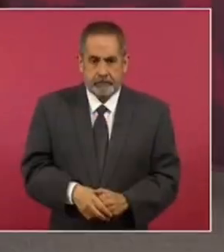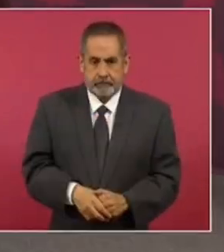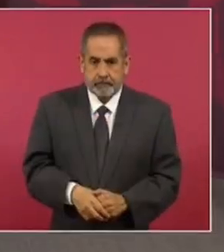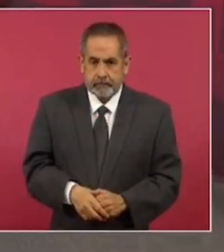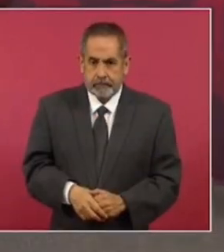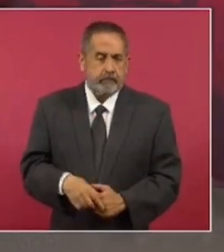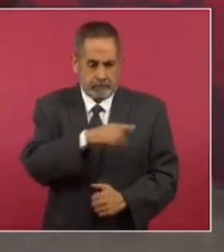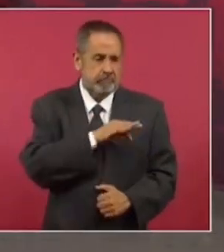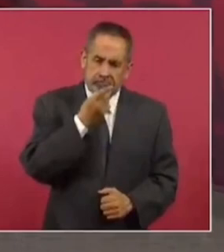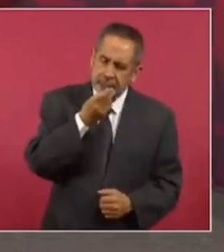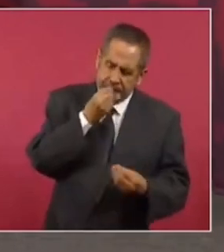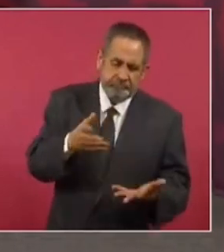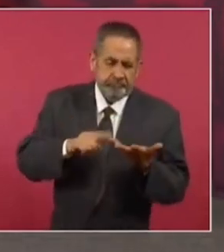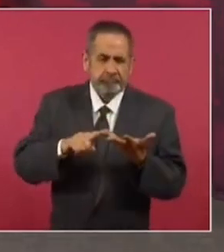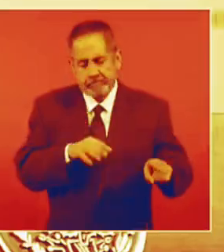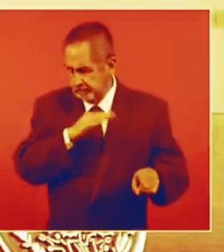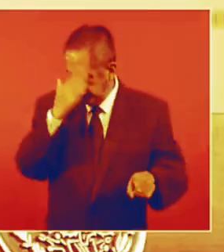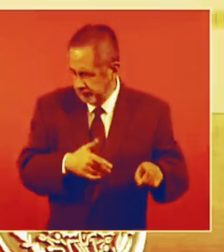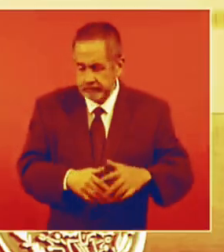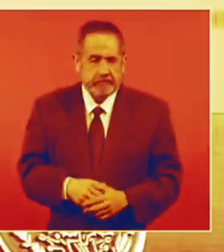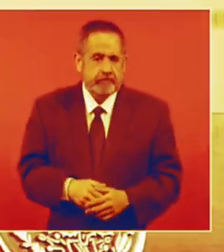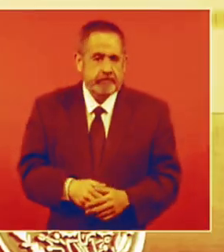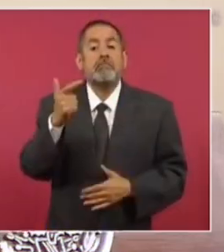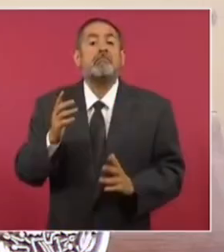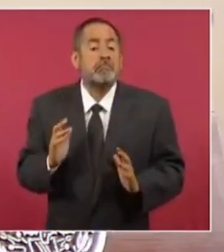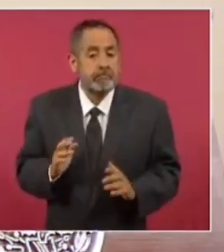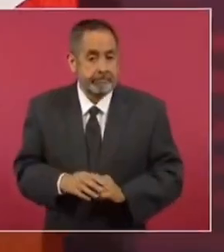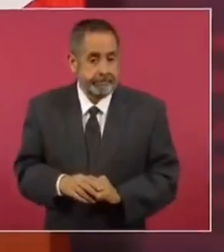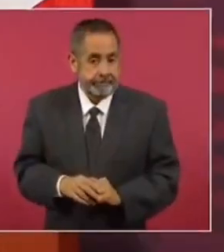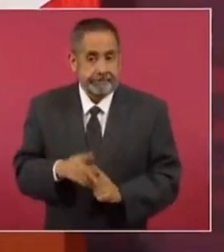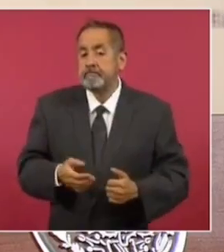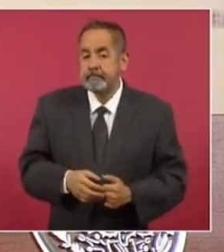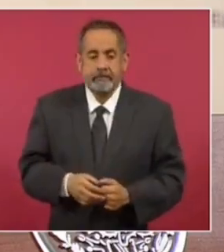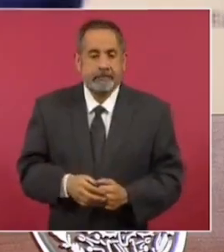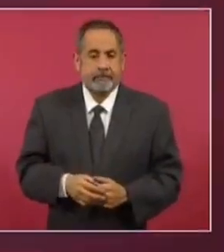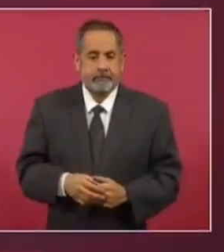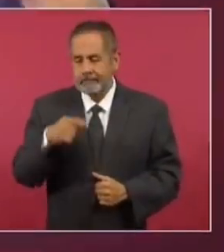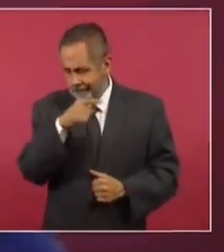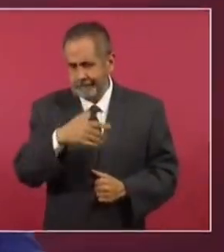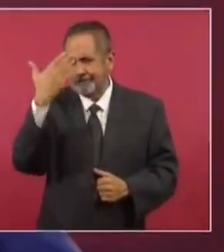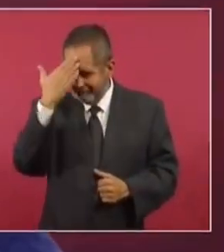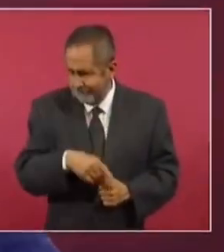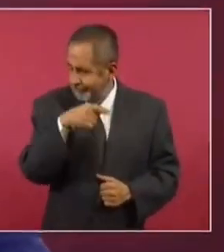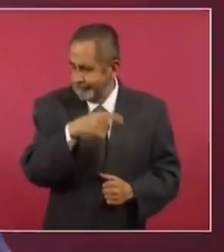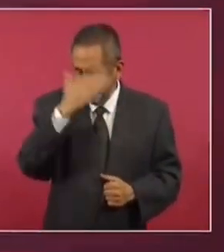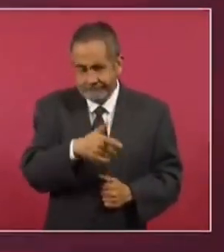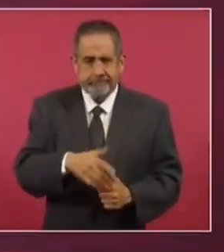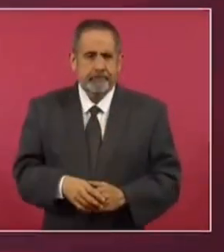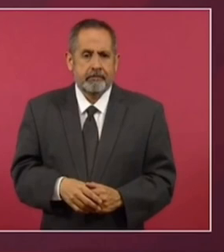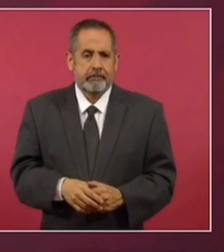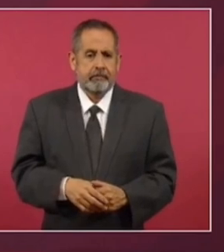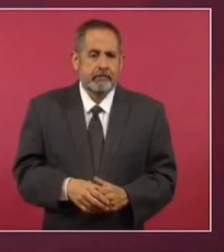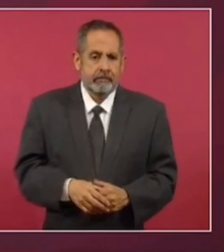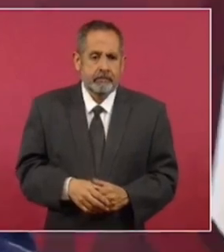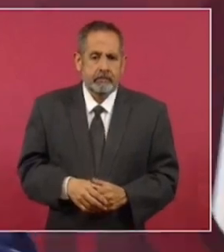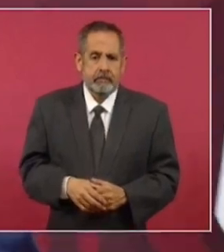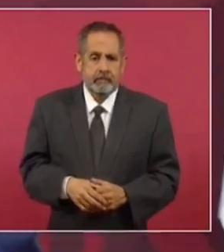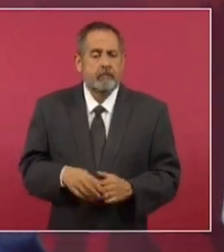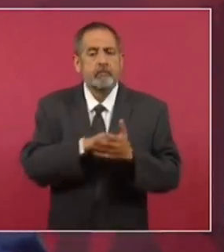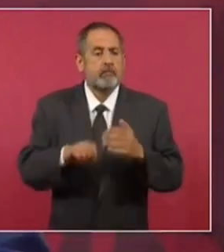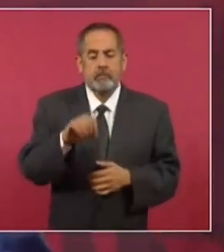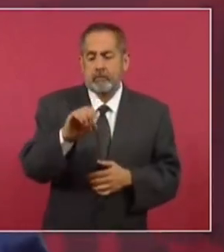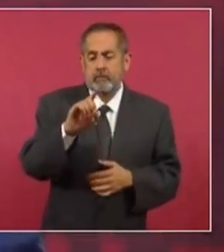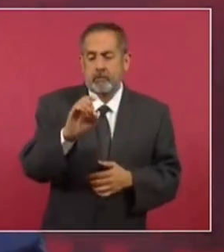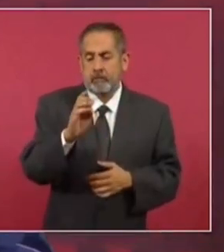se puede decir quién hizo el trato Quién terminó Salinas pero él sabe lo